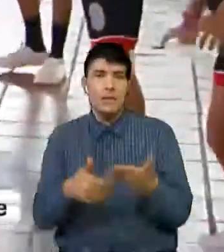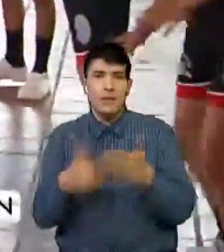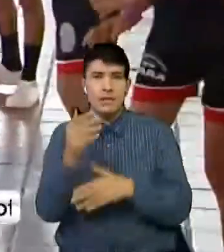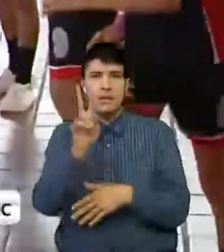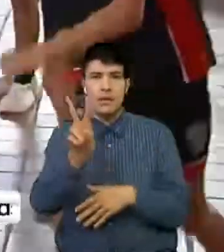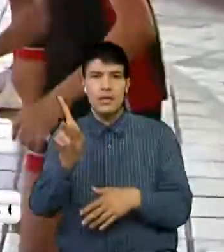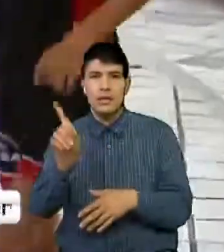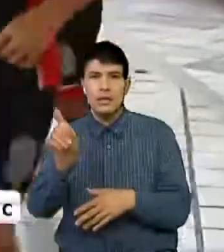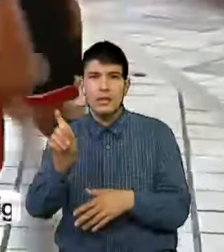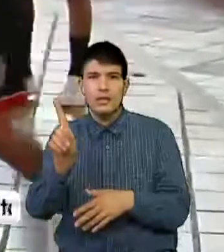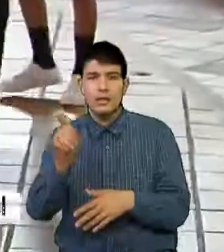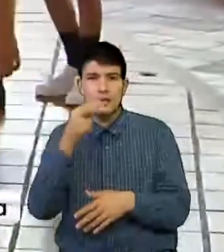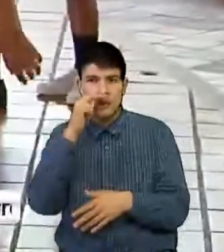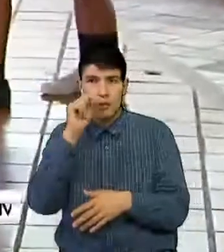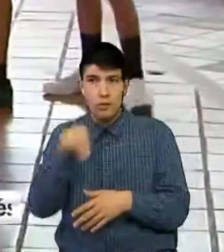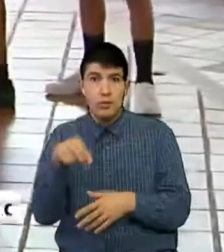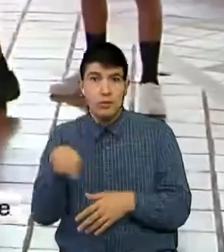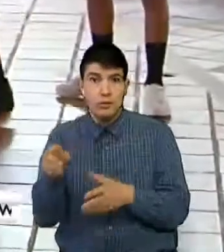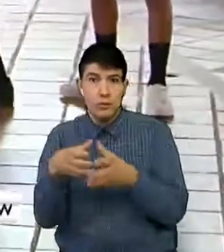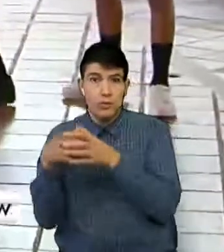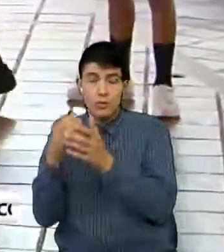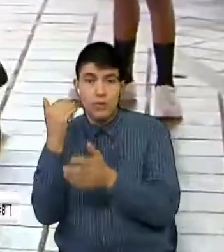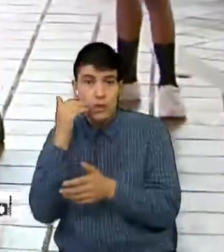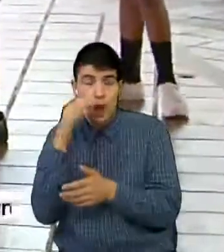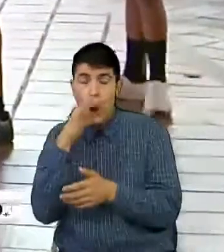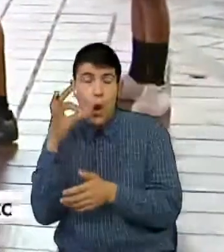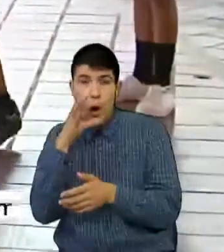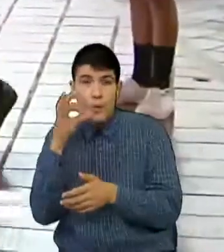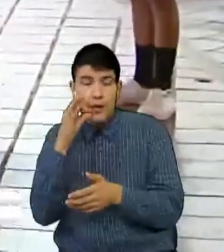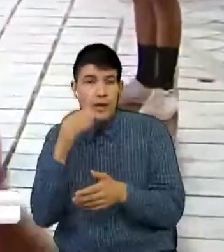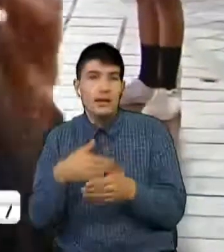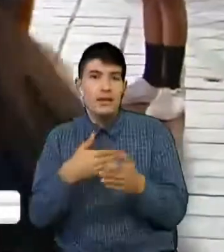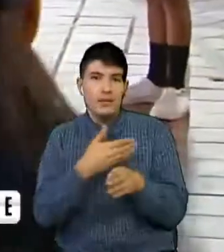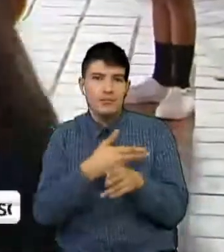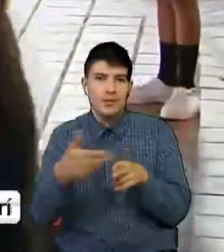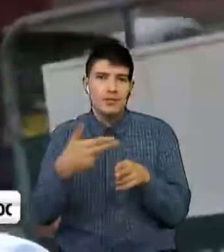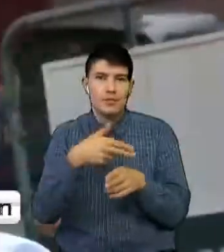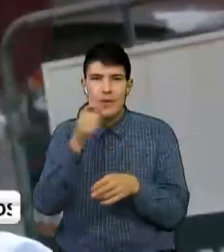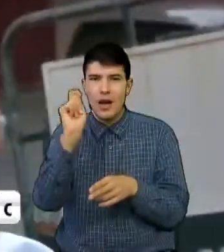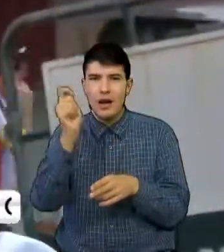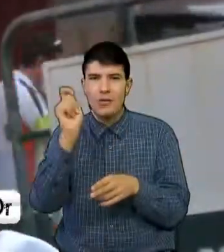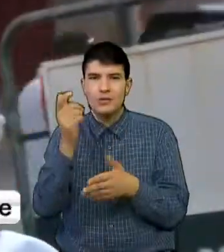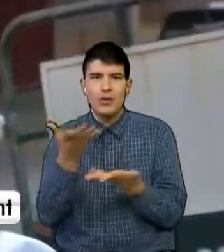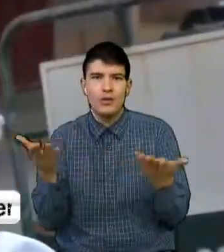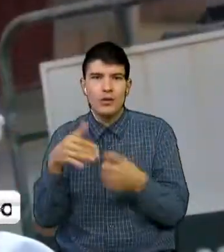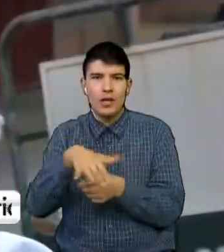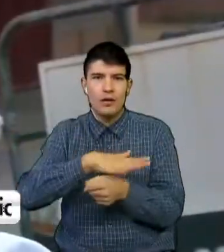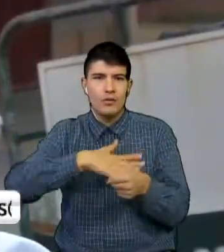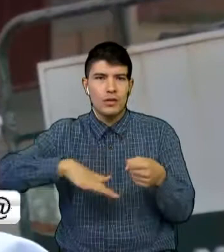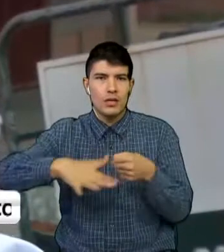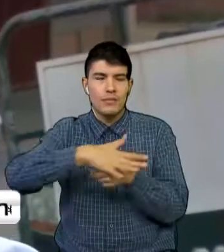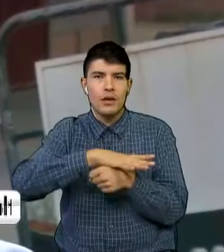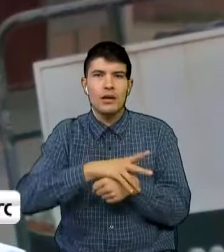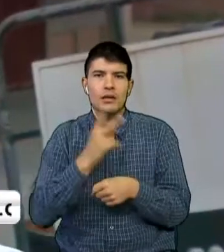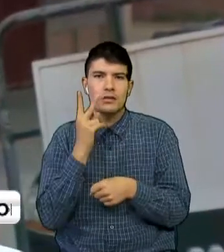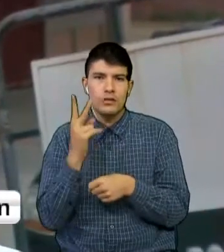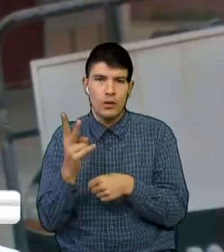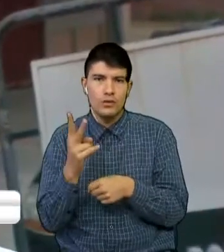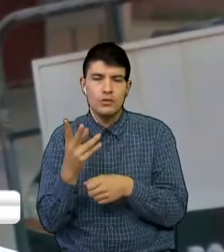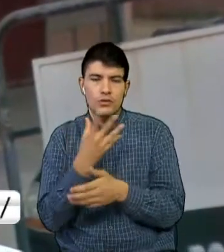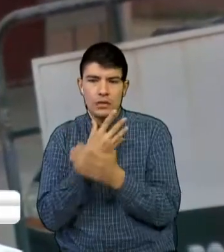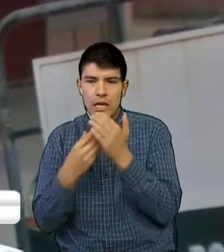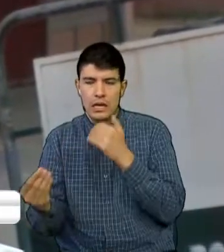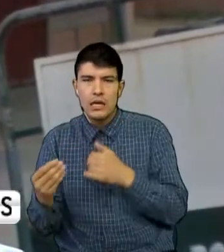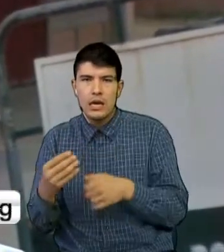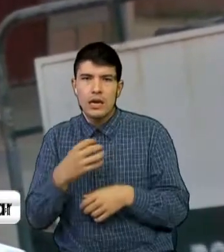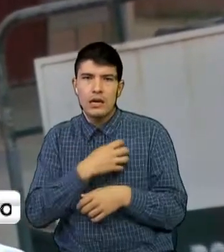el turno para el equipo masculino será en el mes de agosto en cundinamarca contamos con dos salidas a pre juegos